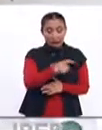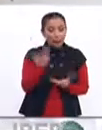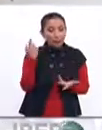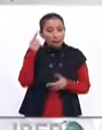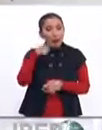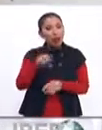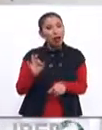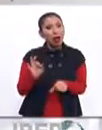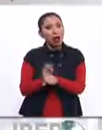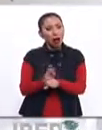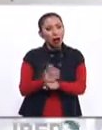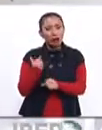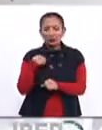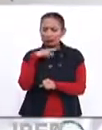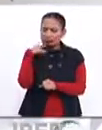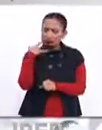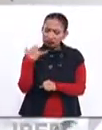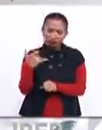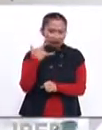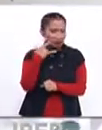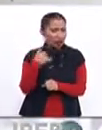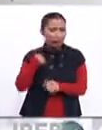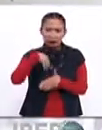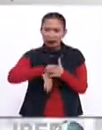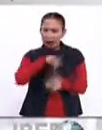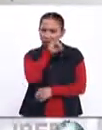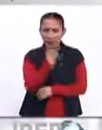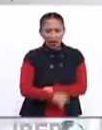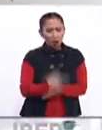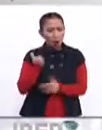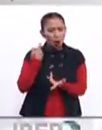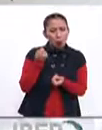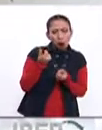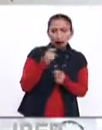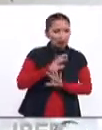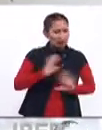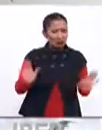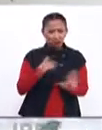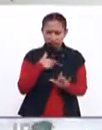la defensa a ultranza, sin claudicar, sin regatear,